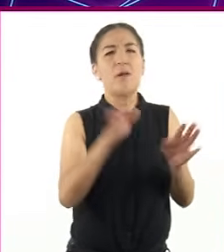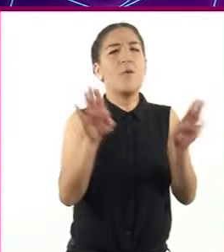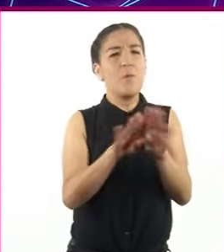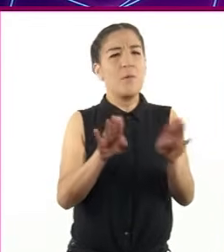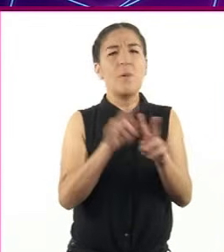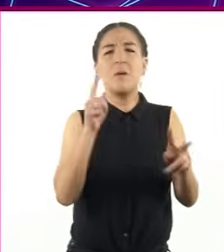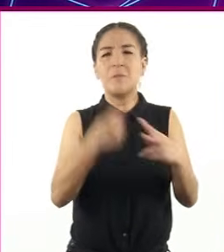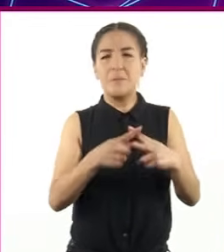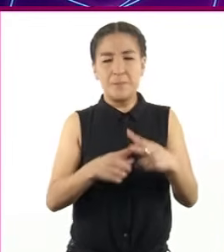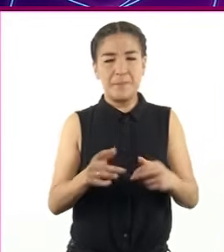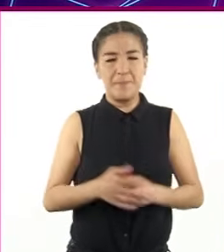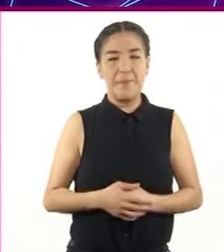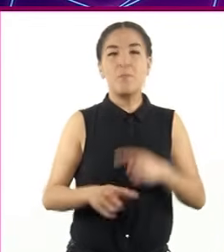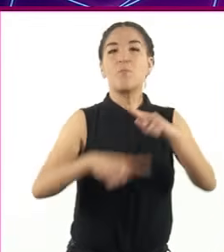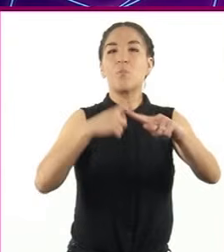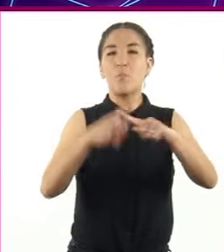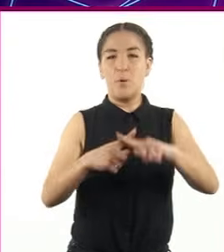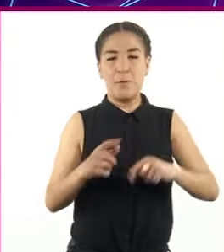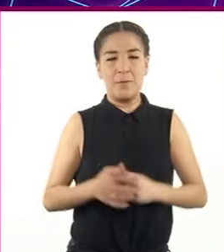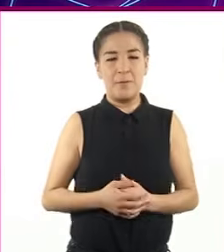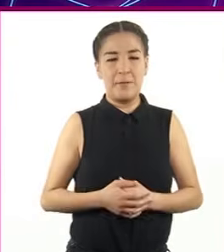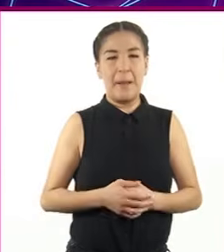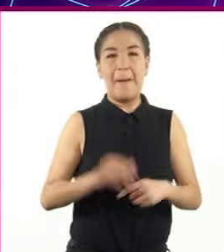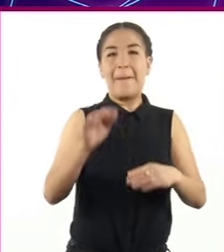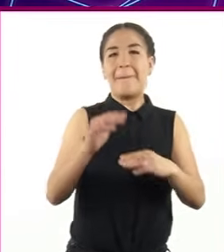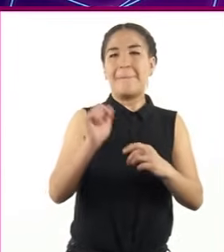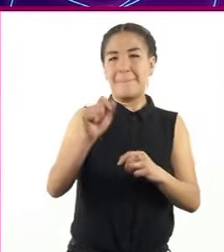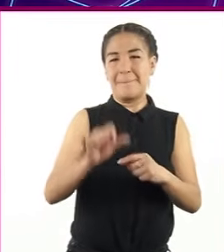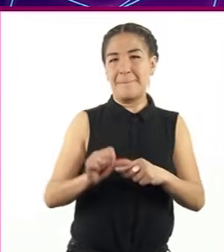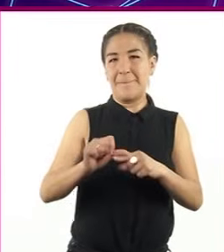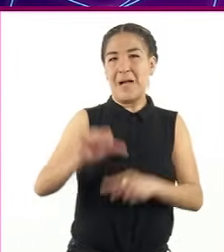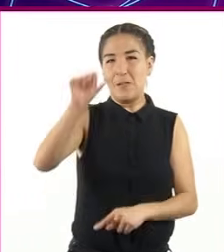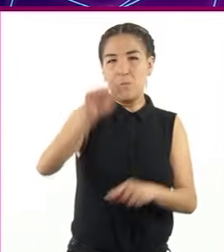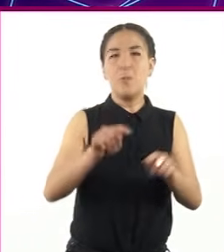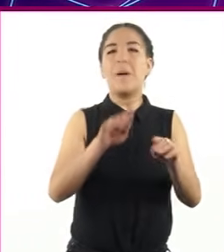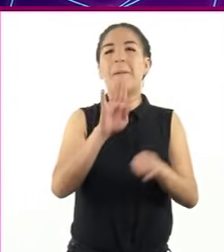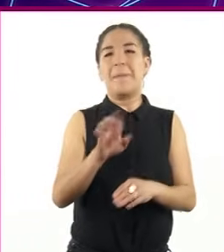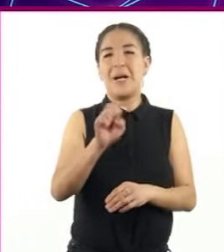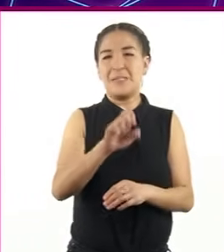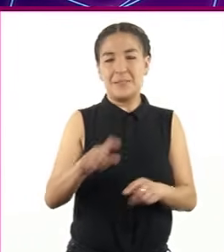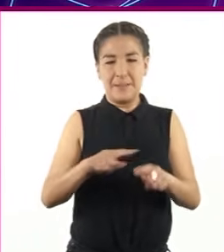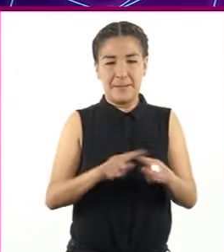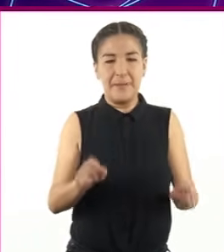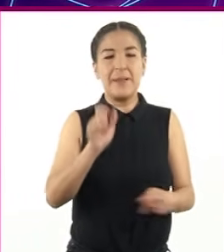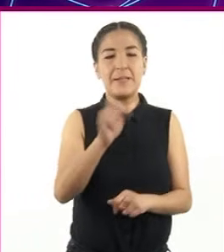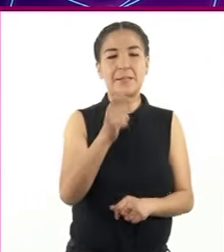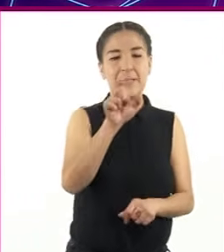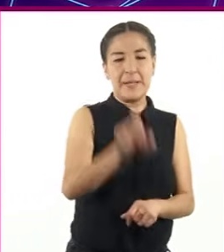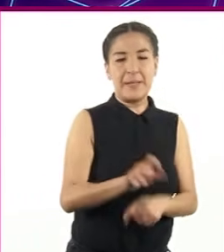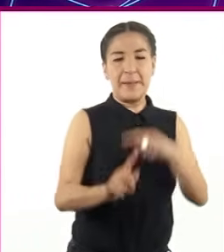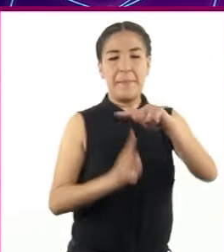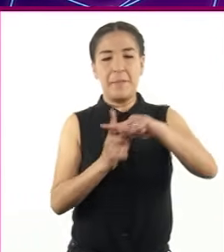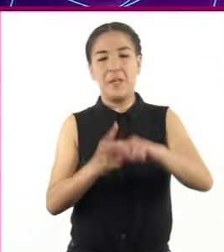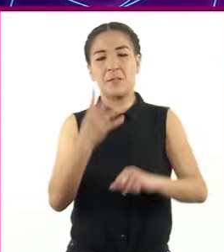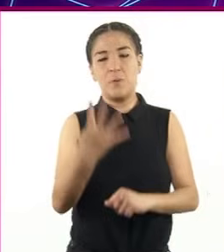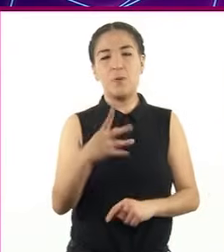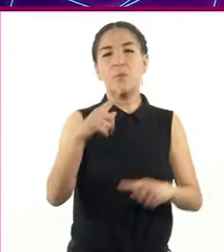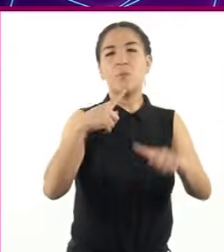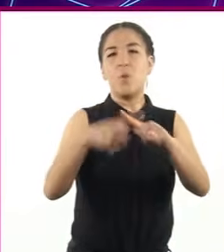calcular multiplicando la base por la altura. En este caso, x más 4 por 7.